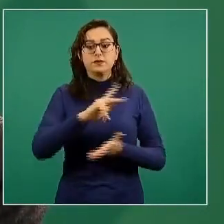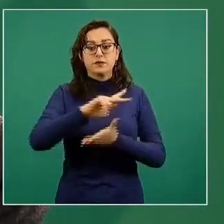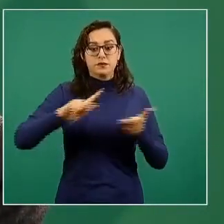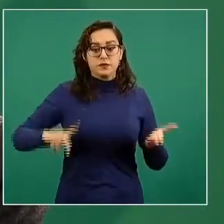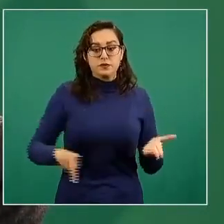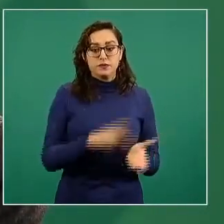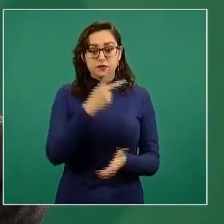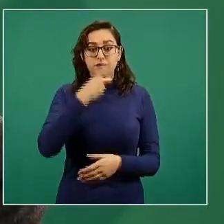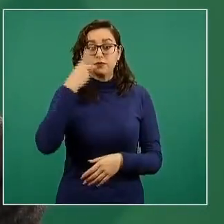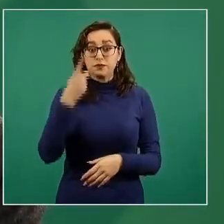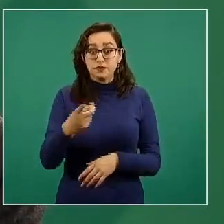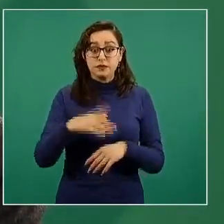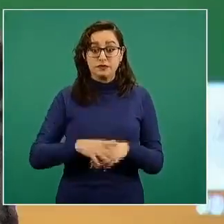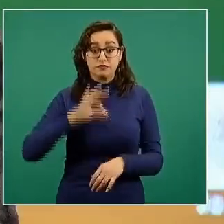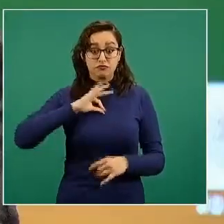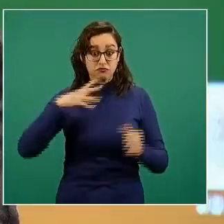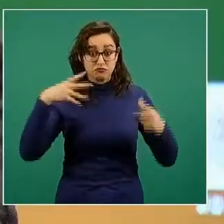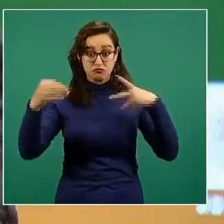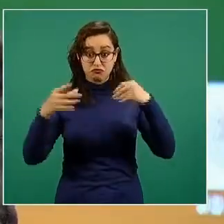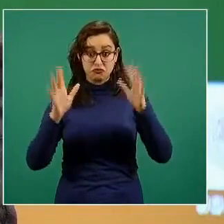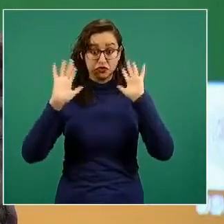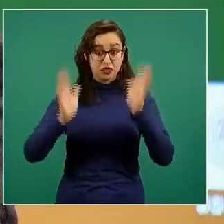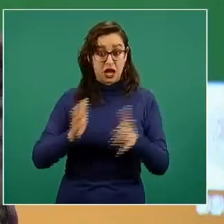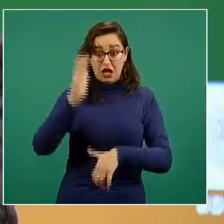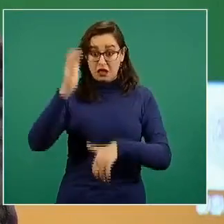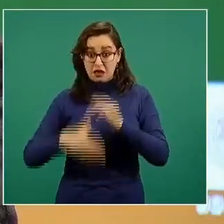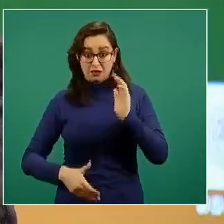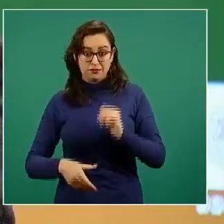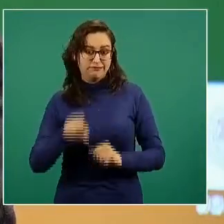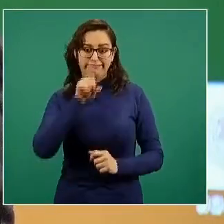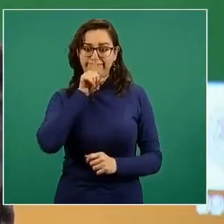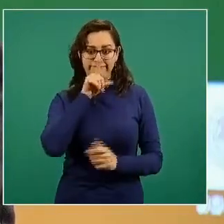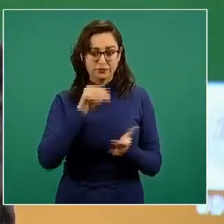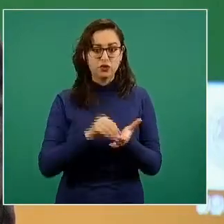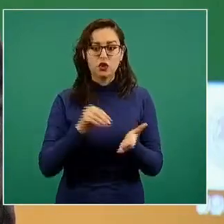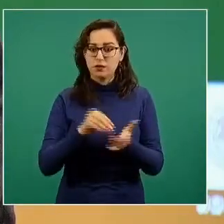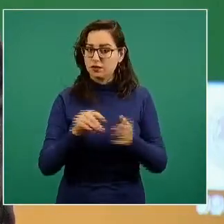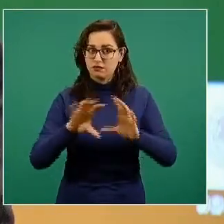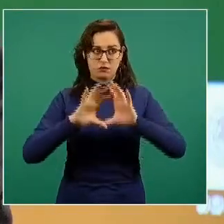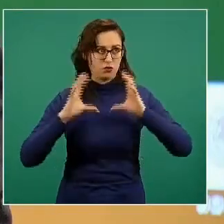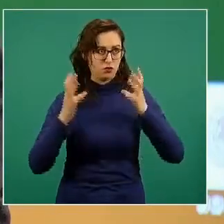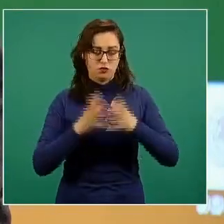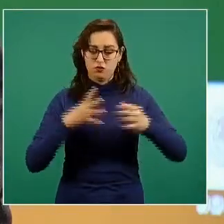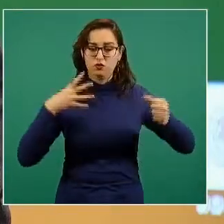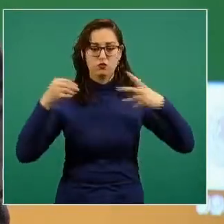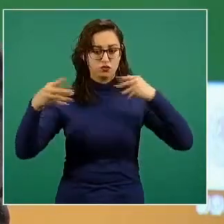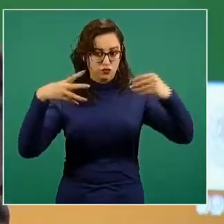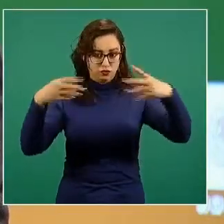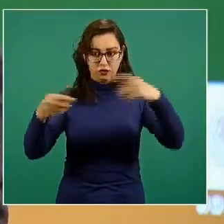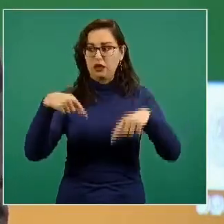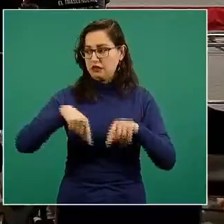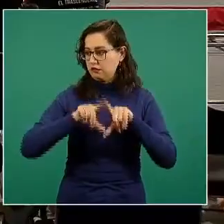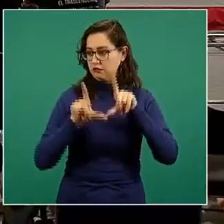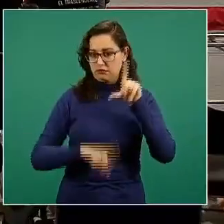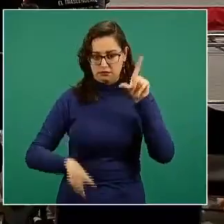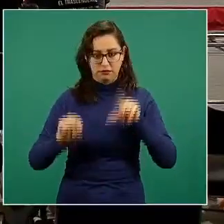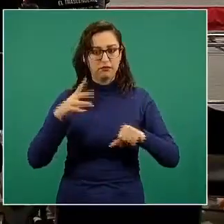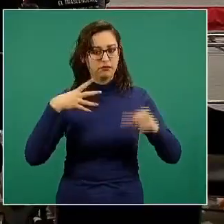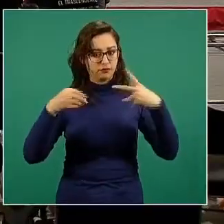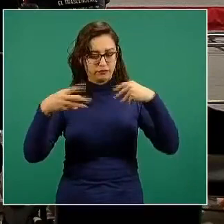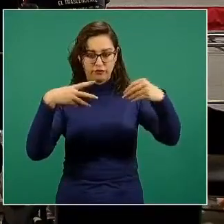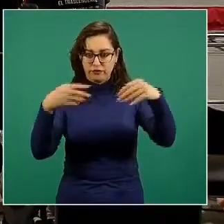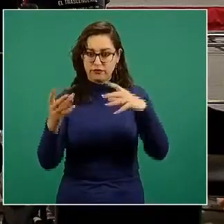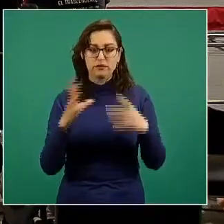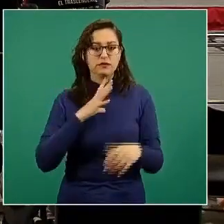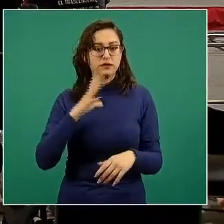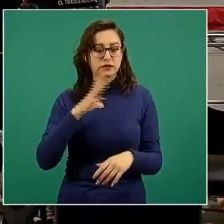La epidemia no se acaba de un día para otro. La epidemia sigue activa en el mundo entero, sigue activa en México. En México se comporta en